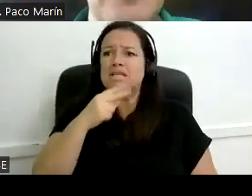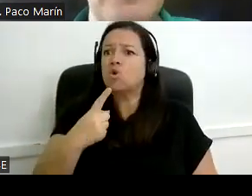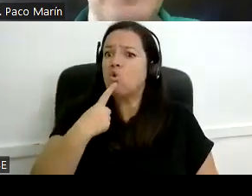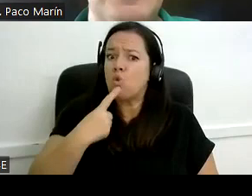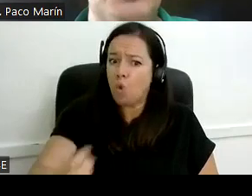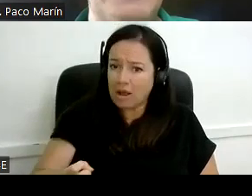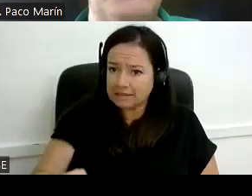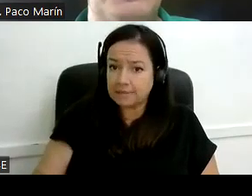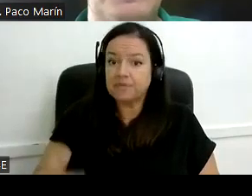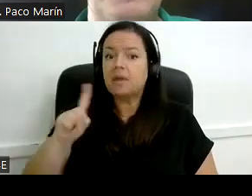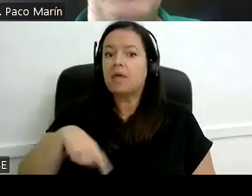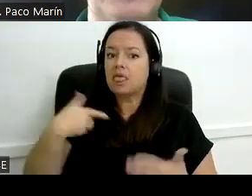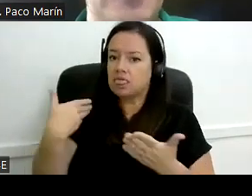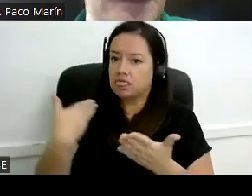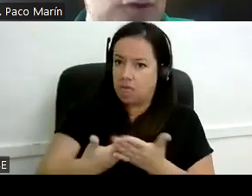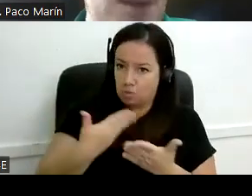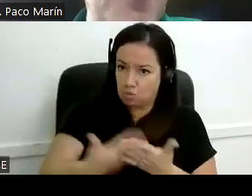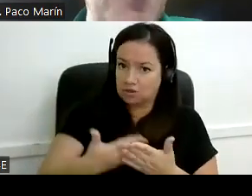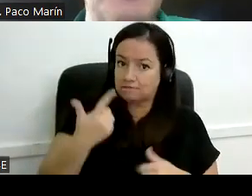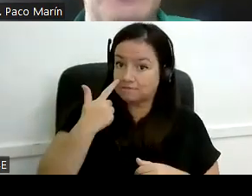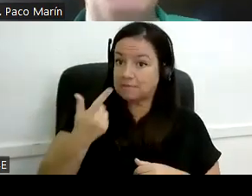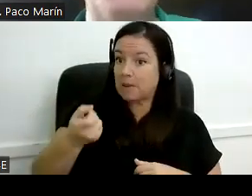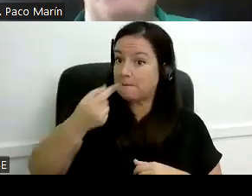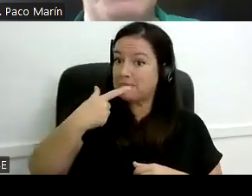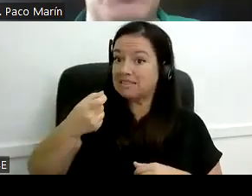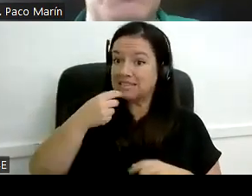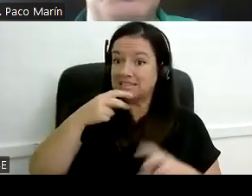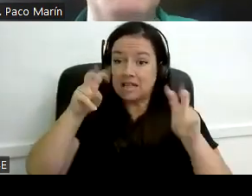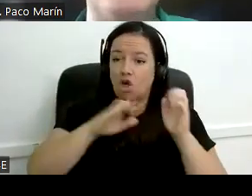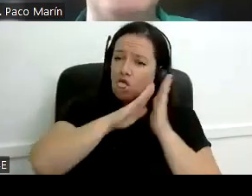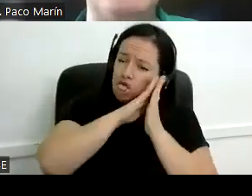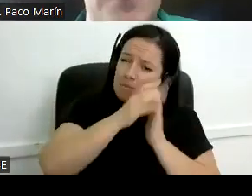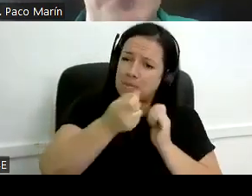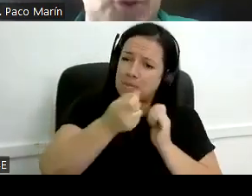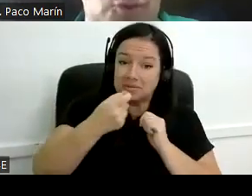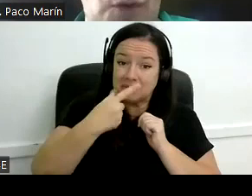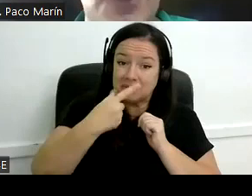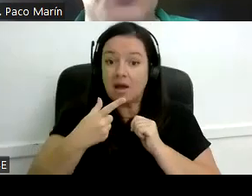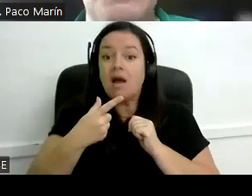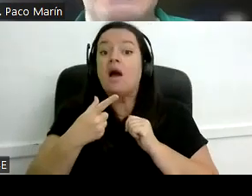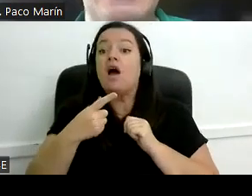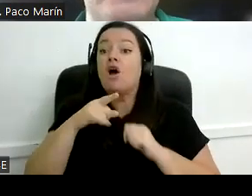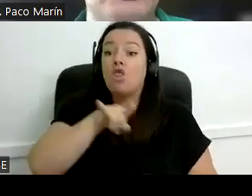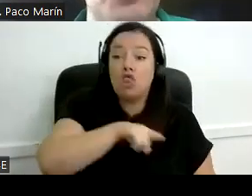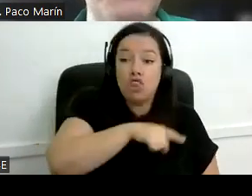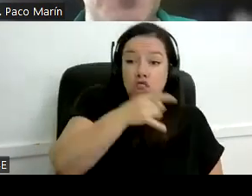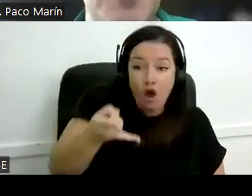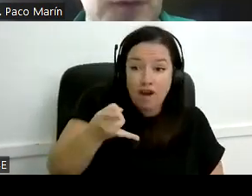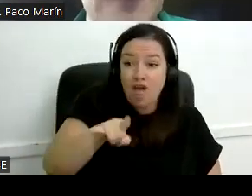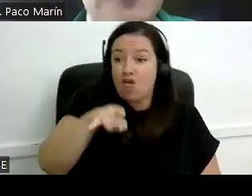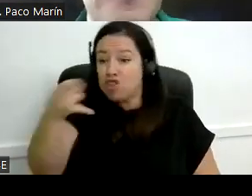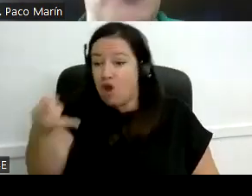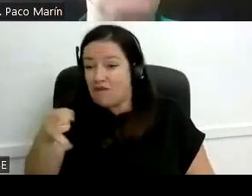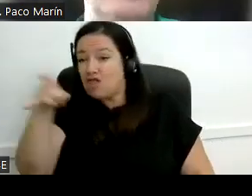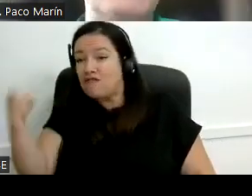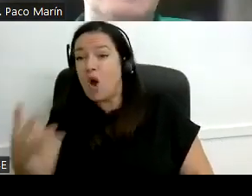También se ha demostrado que tomar pastillas para dormir de forma regular multiplica hasta por 4 el riesgo de muerte